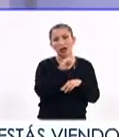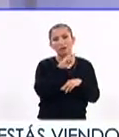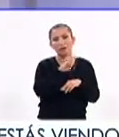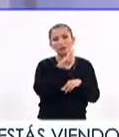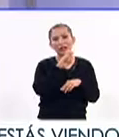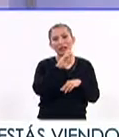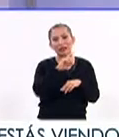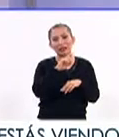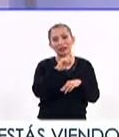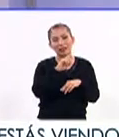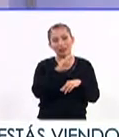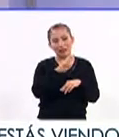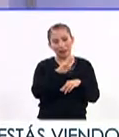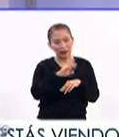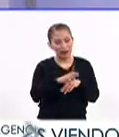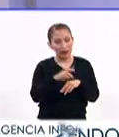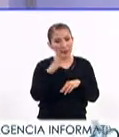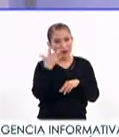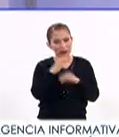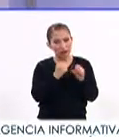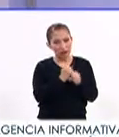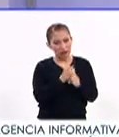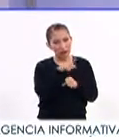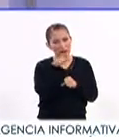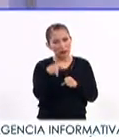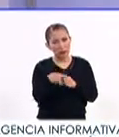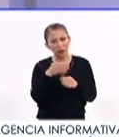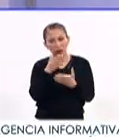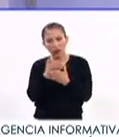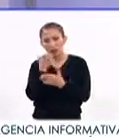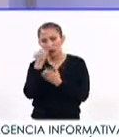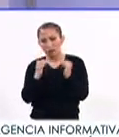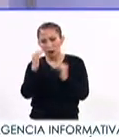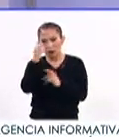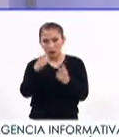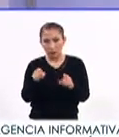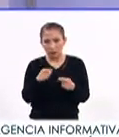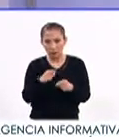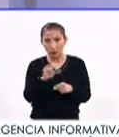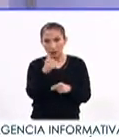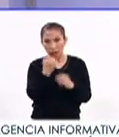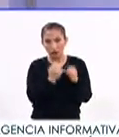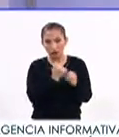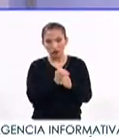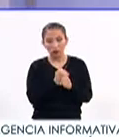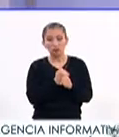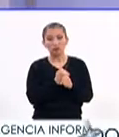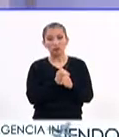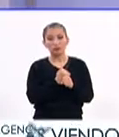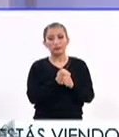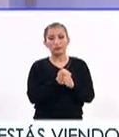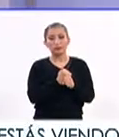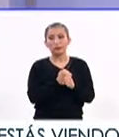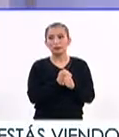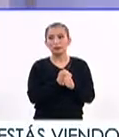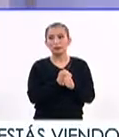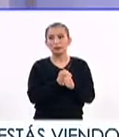Brittier, y luego a los 10 años entré a la Escuela Superior de Música, a los 11 años.